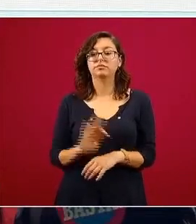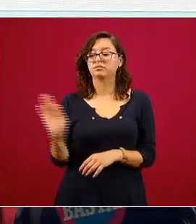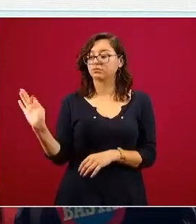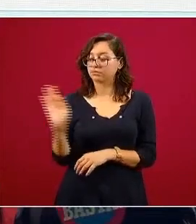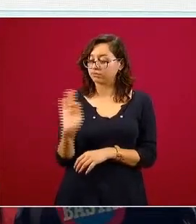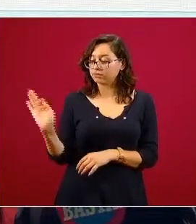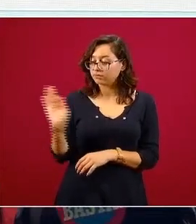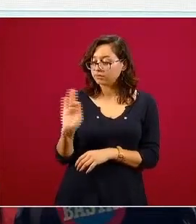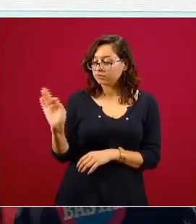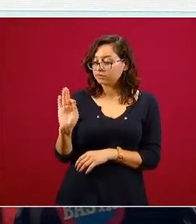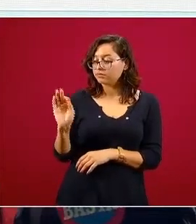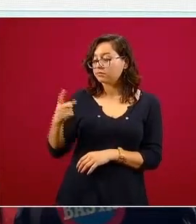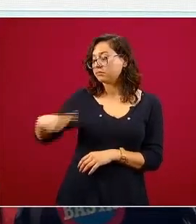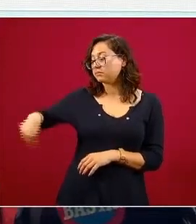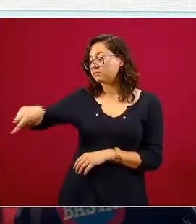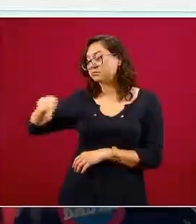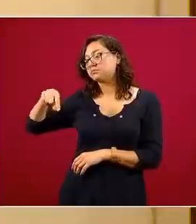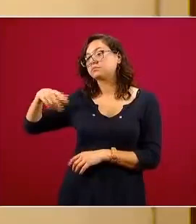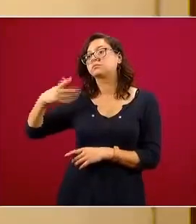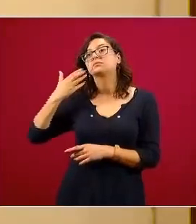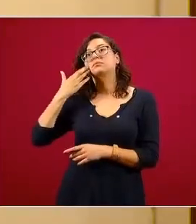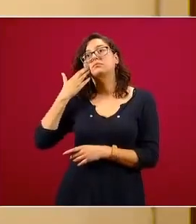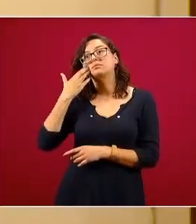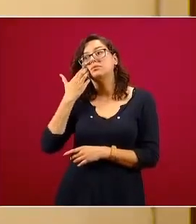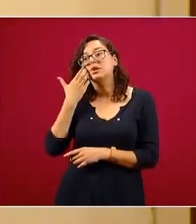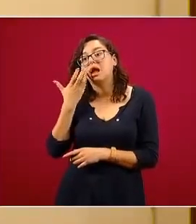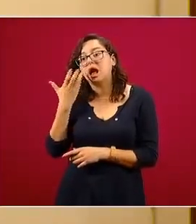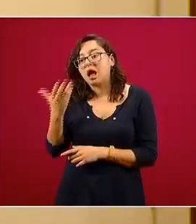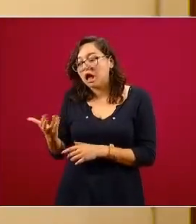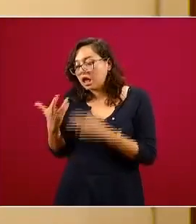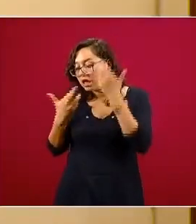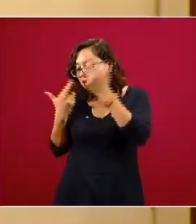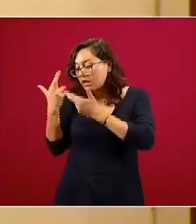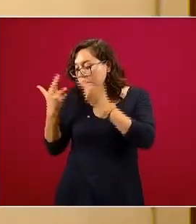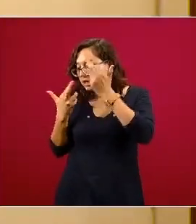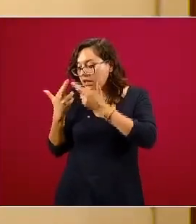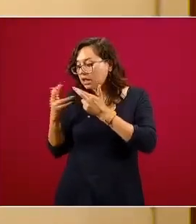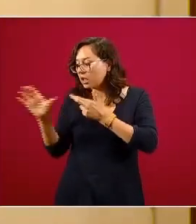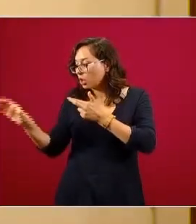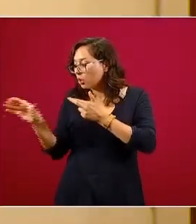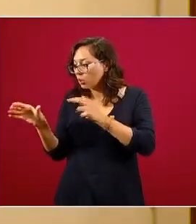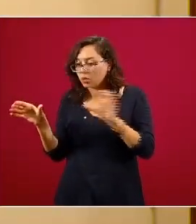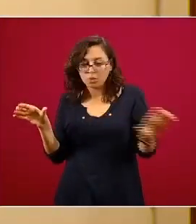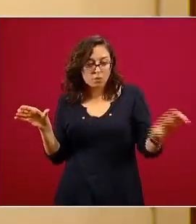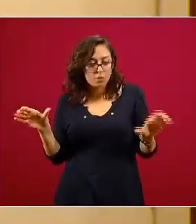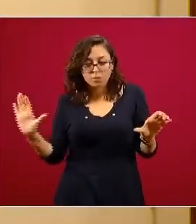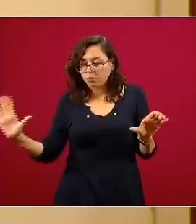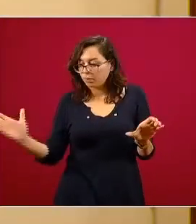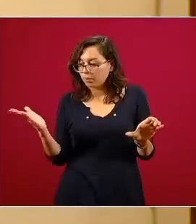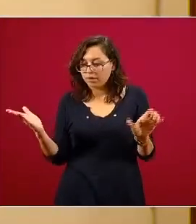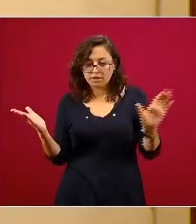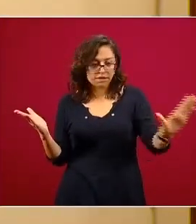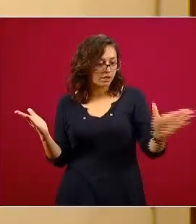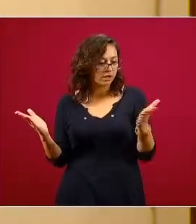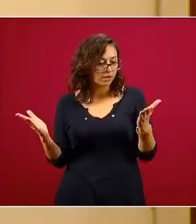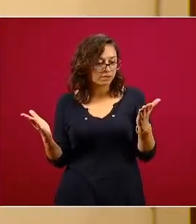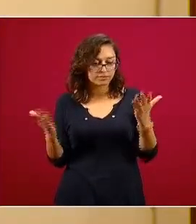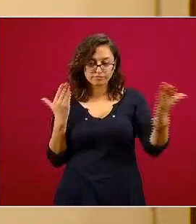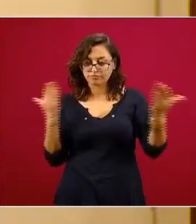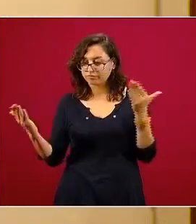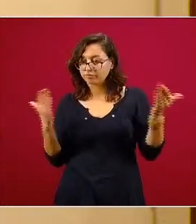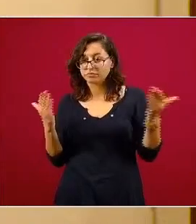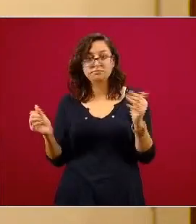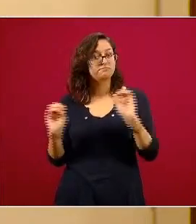puestos públicamente y por medio de revisión de pares a la comunidad científica para evaluar